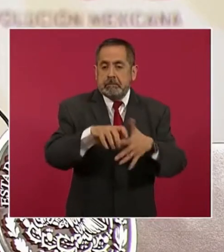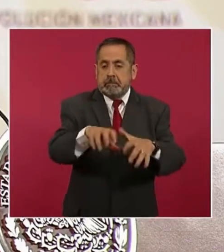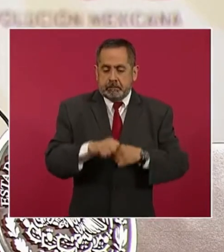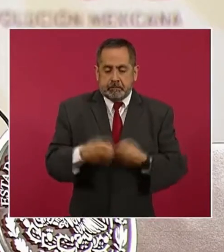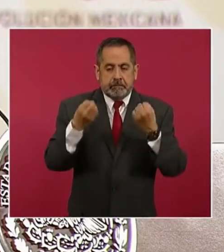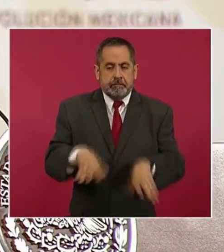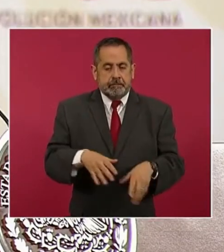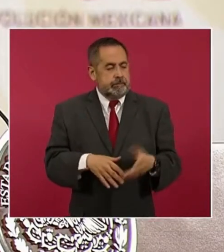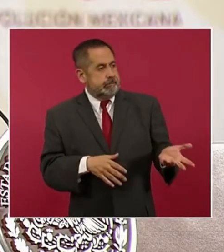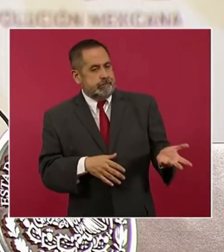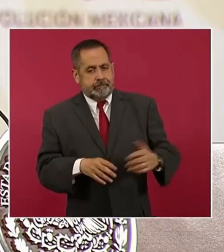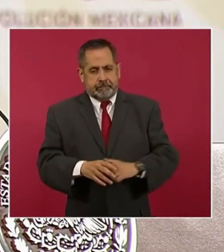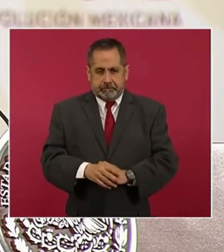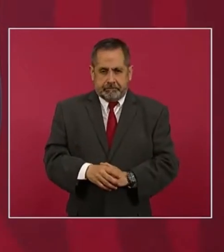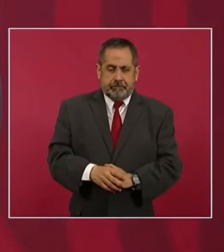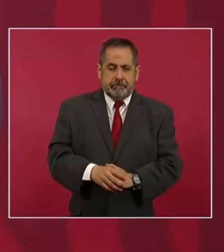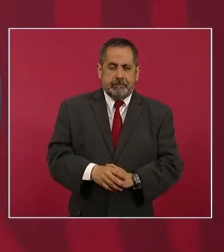¿Cuánto perdieron?